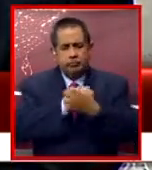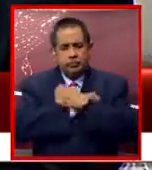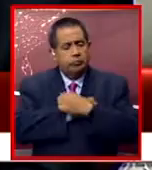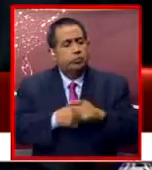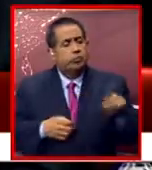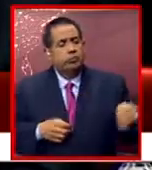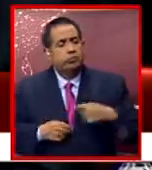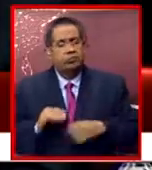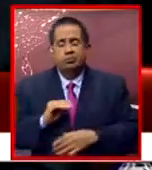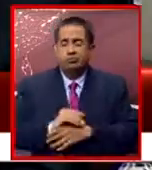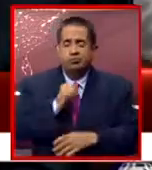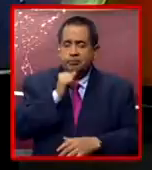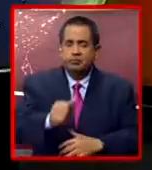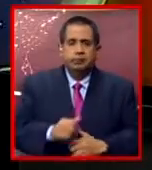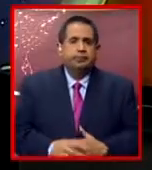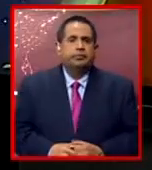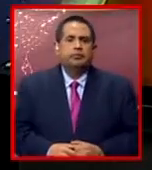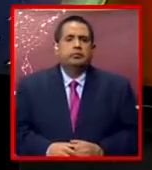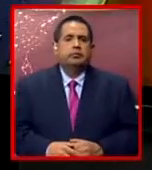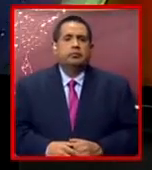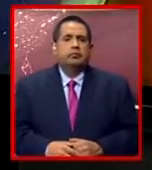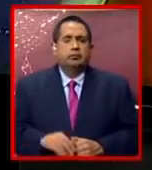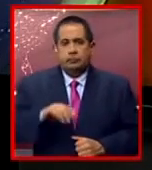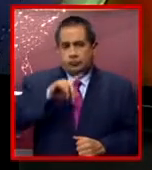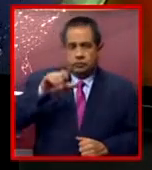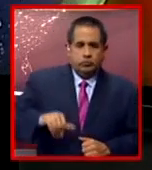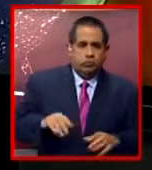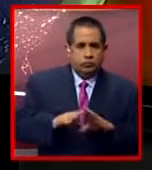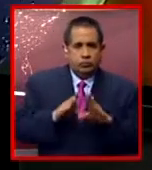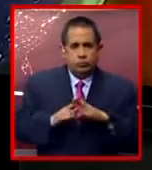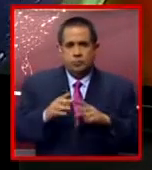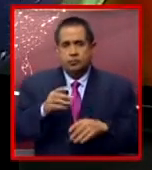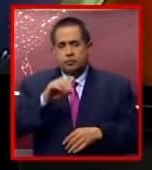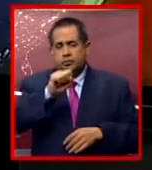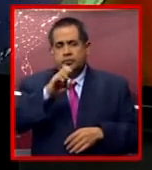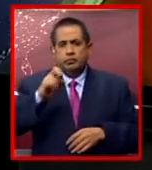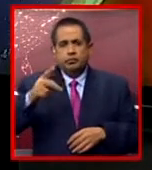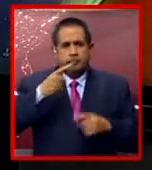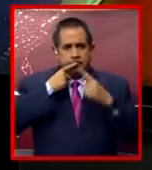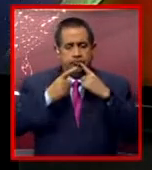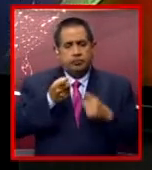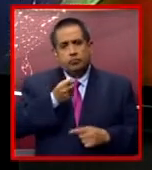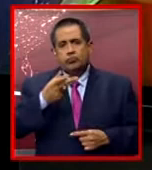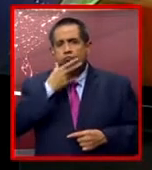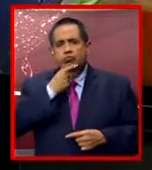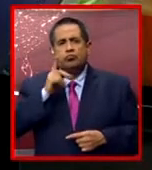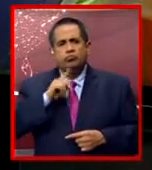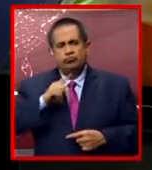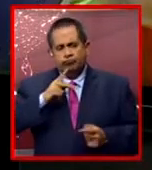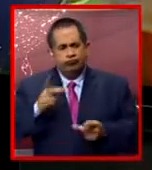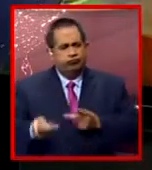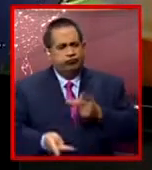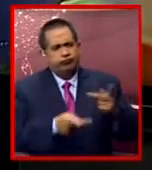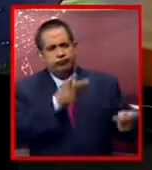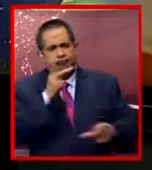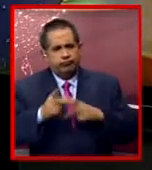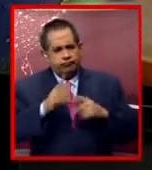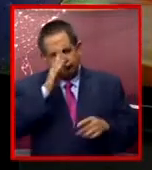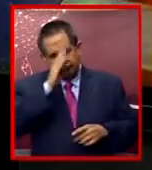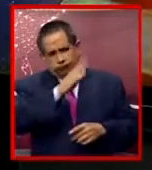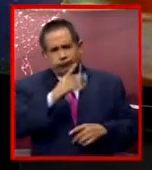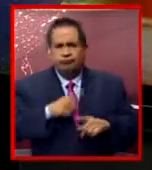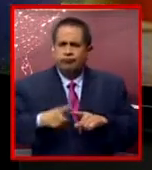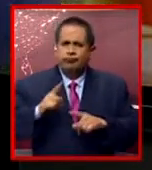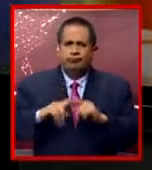mismo que no se dio. Y luego de escuchar al titular de la Secretaría de Educación Pública, las y los senadores lo cuestionaron sobre diversos